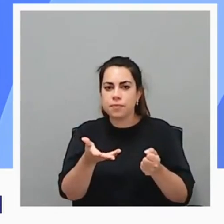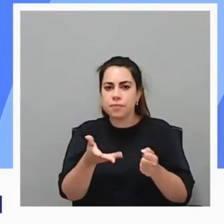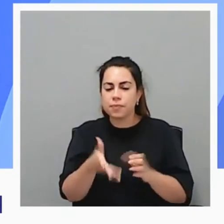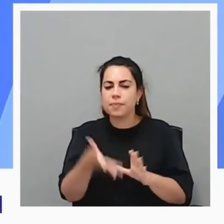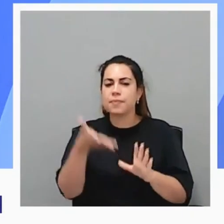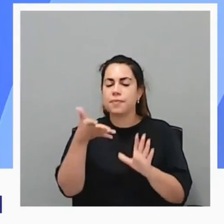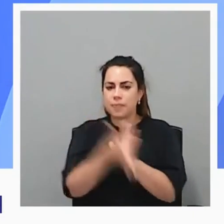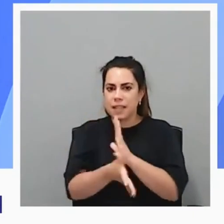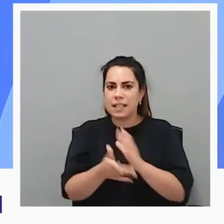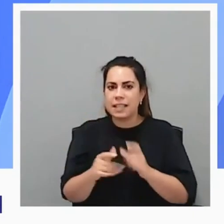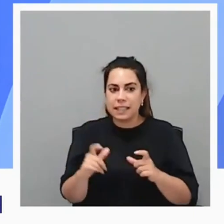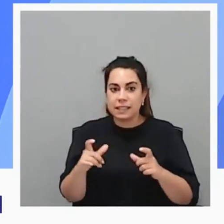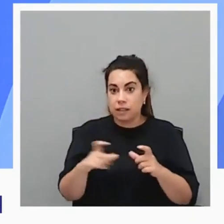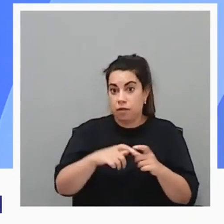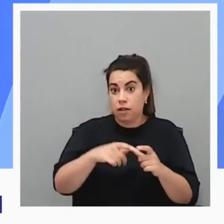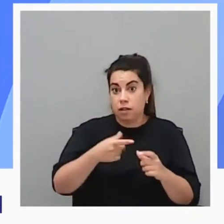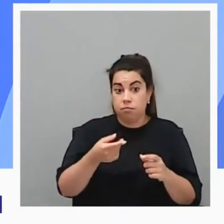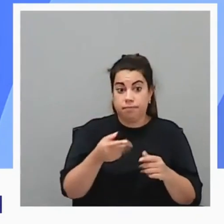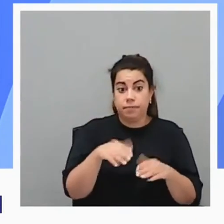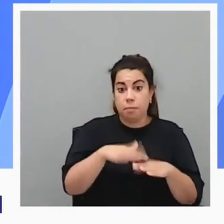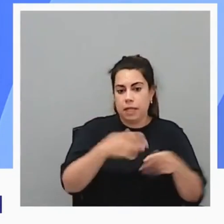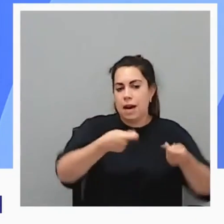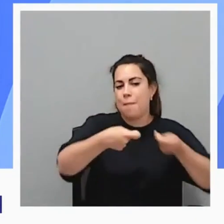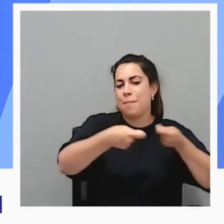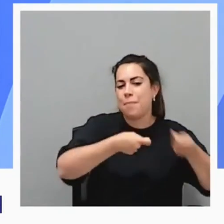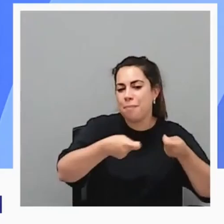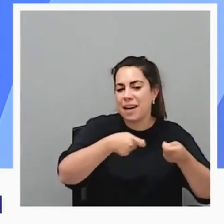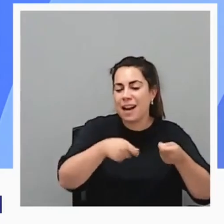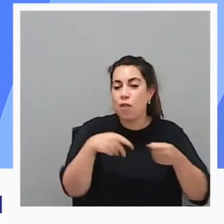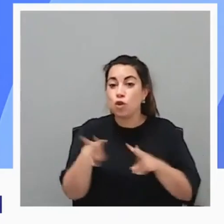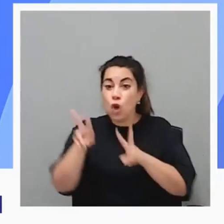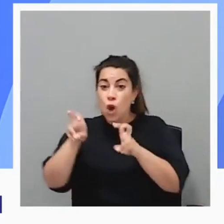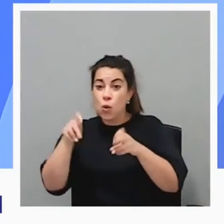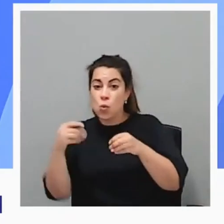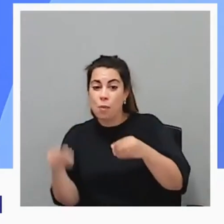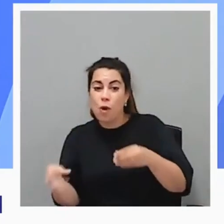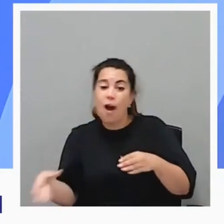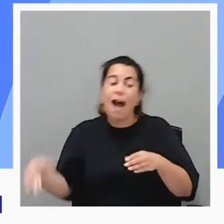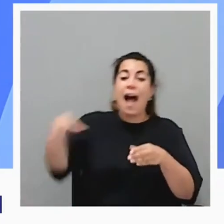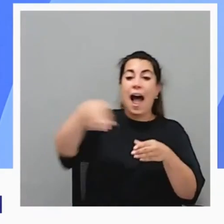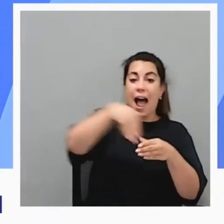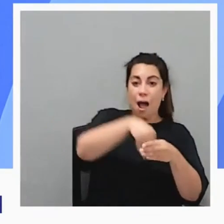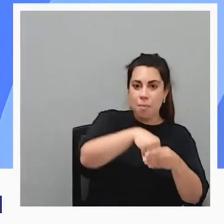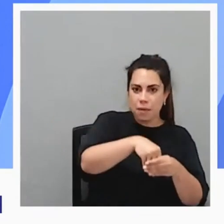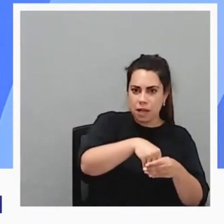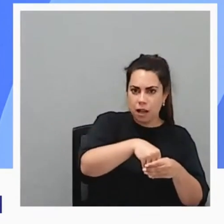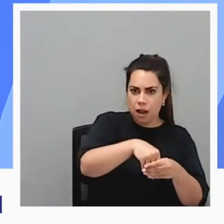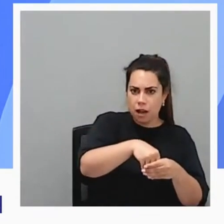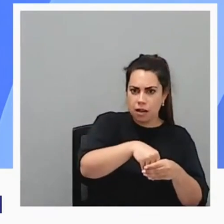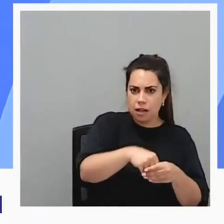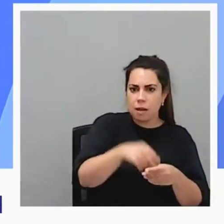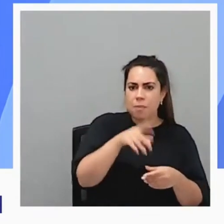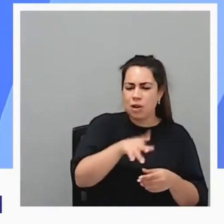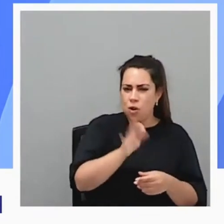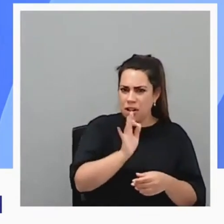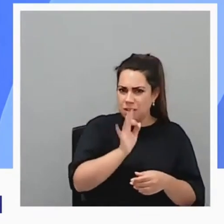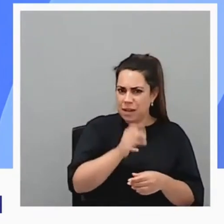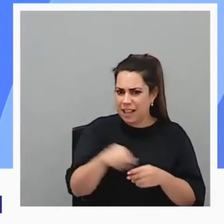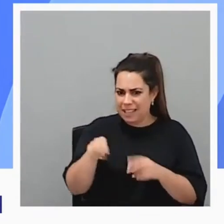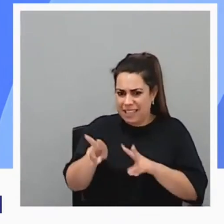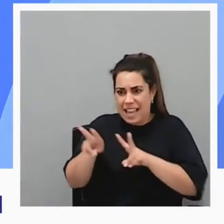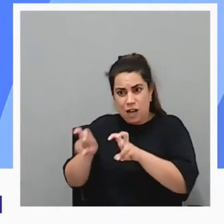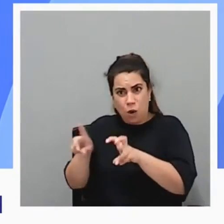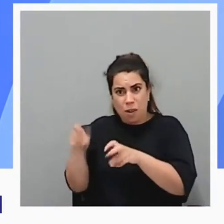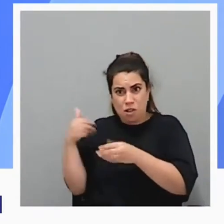de creación de riqueza algo nuevo, pero con connotaciones muy diferentes de la innovación, digámoslo así, tradicional. La